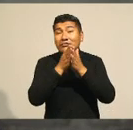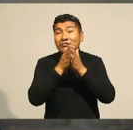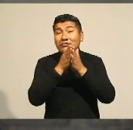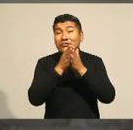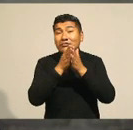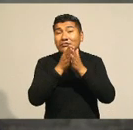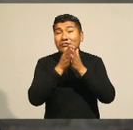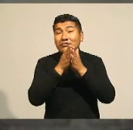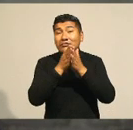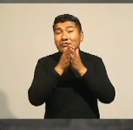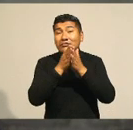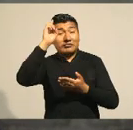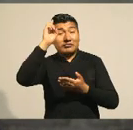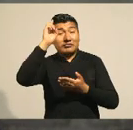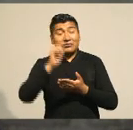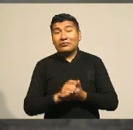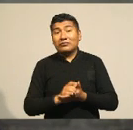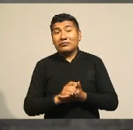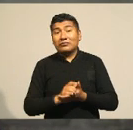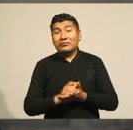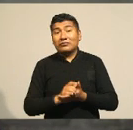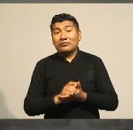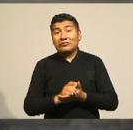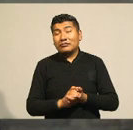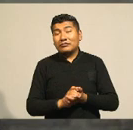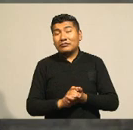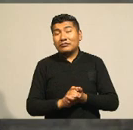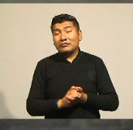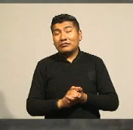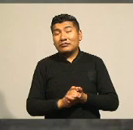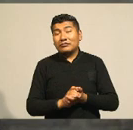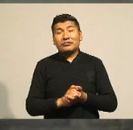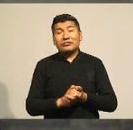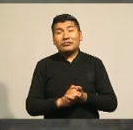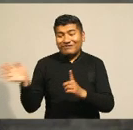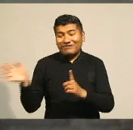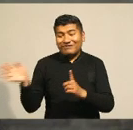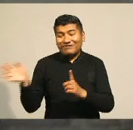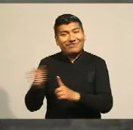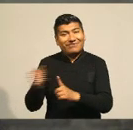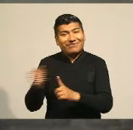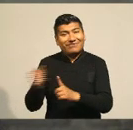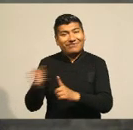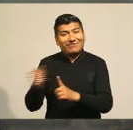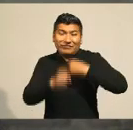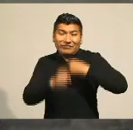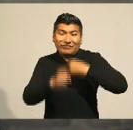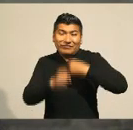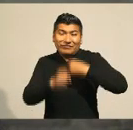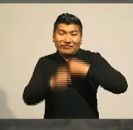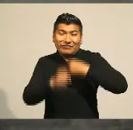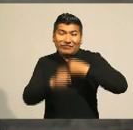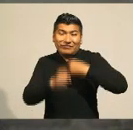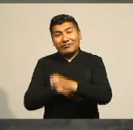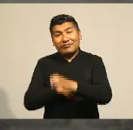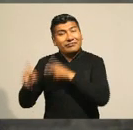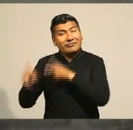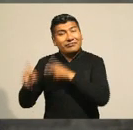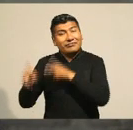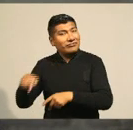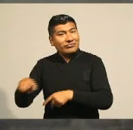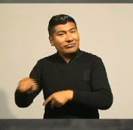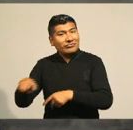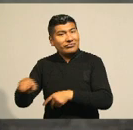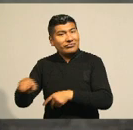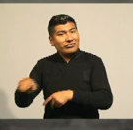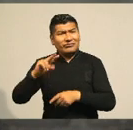hermanos? Que la tortura no es buena, que el obligar a los otros a la fuerza a hacer